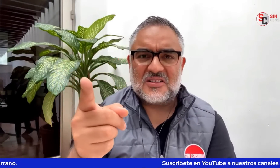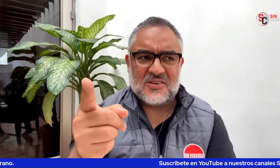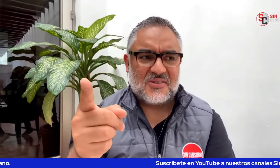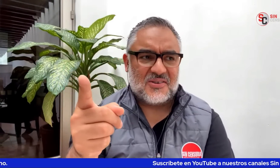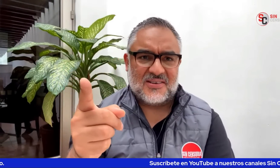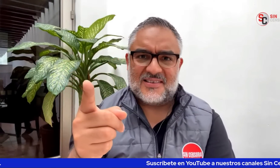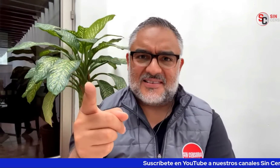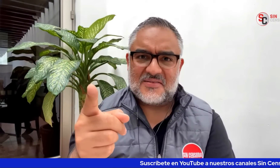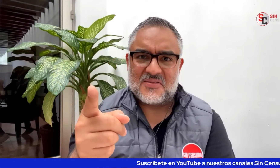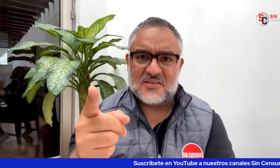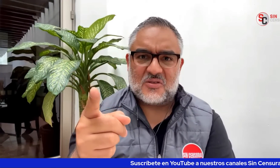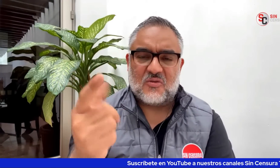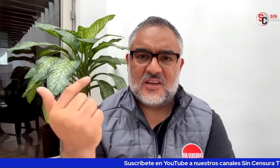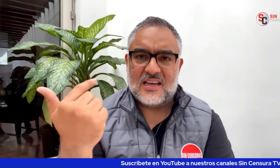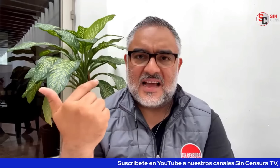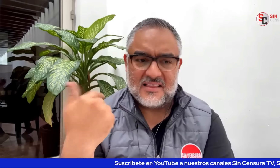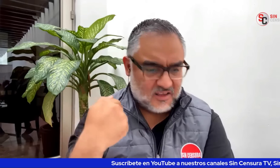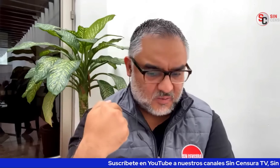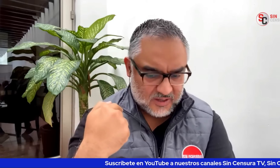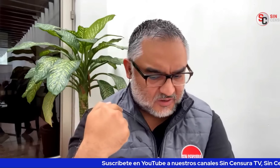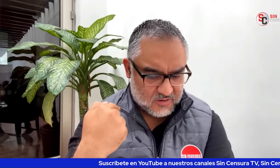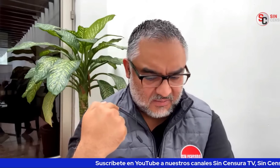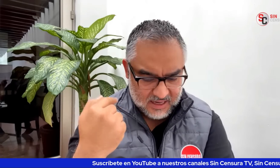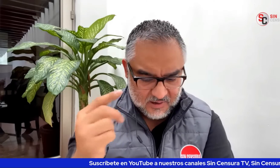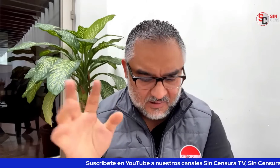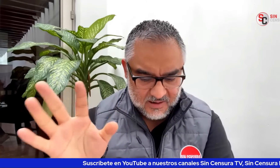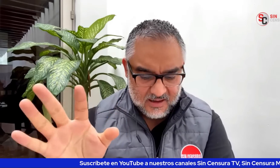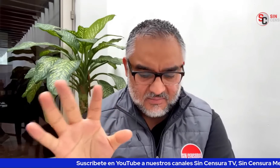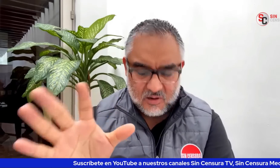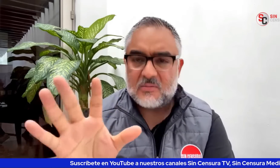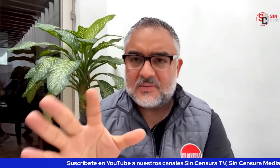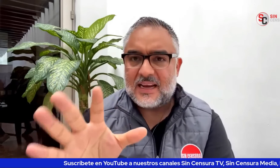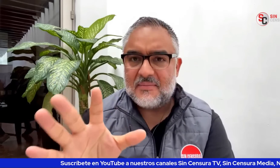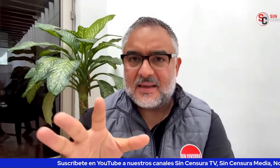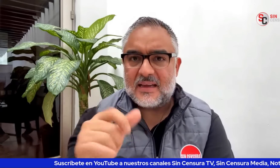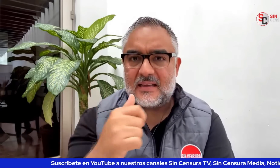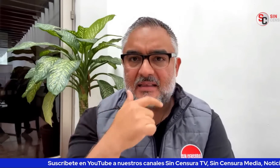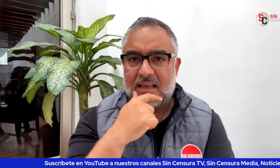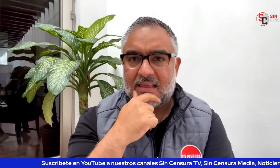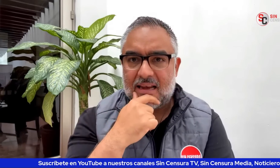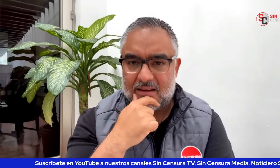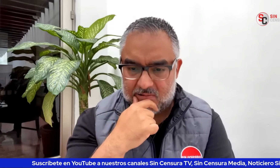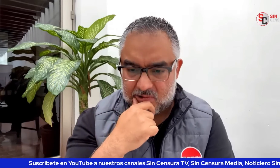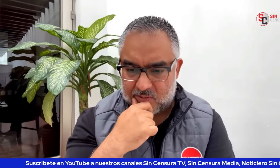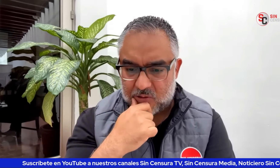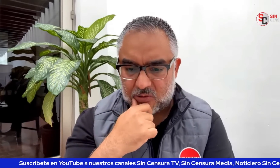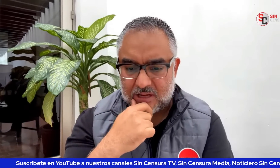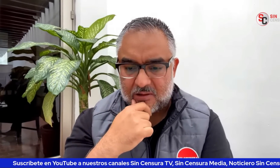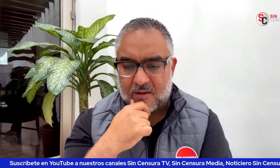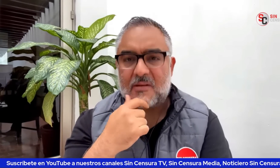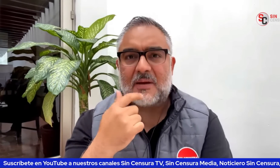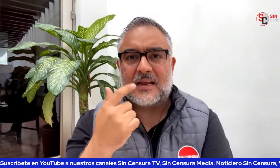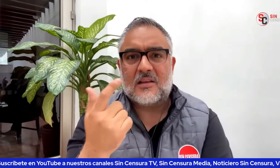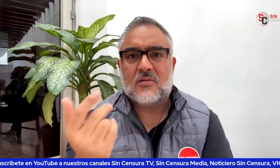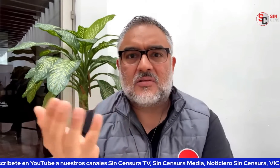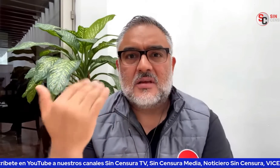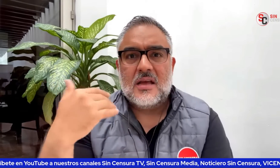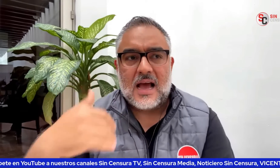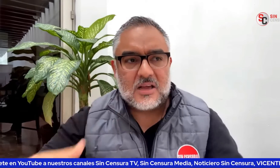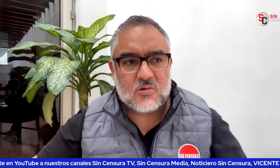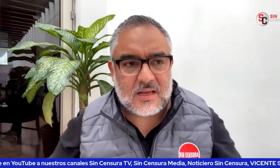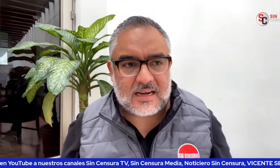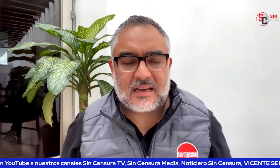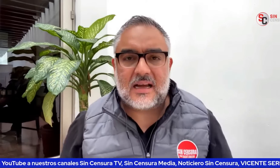la conexión con Sofía, después conmigo. Pero déjame darle unos minutos a don David para que